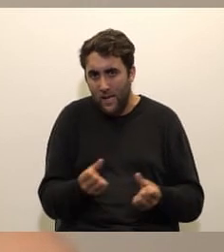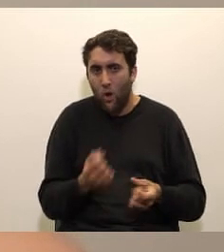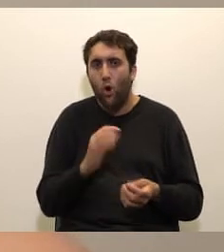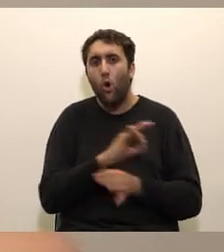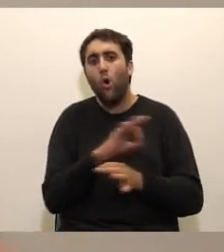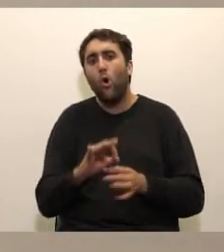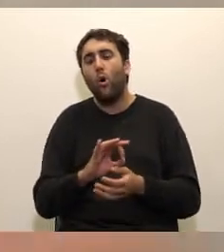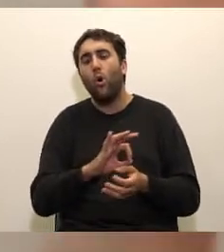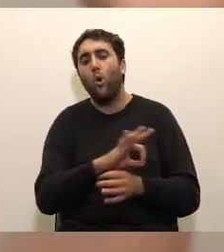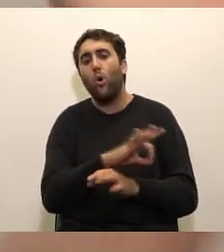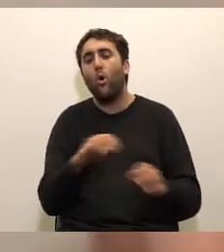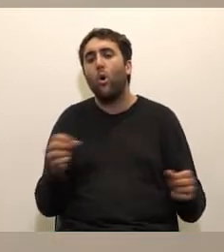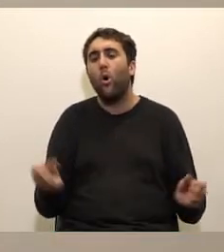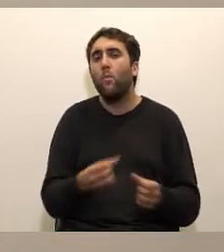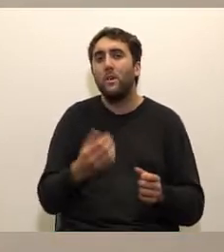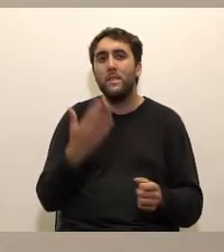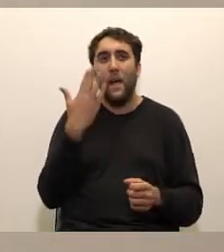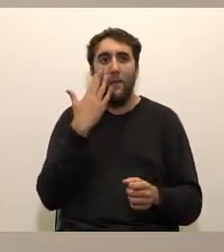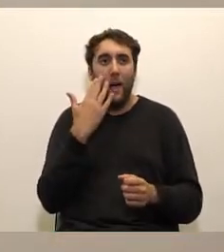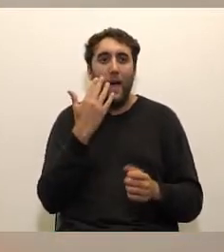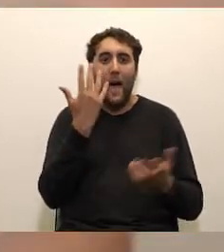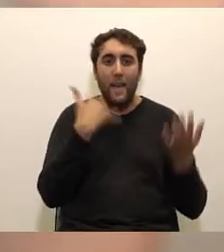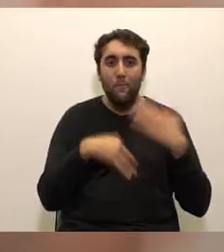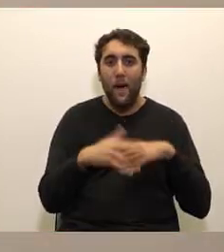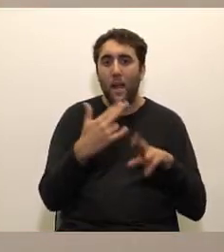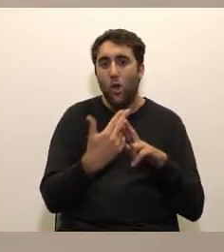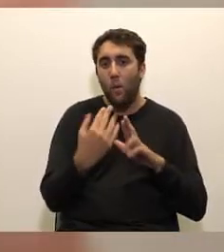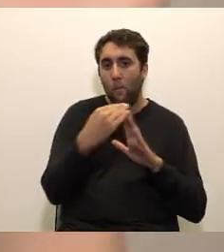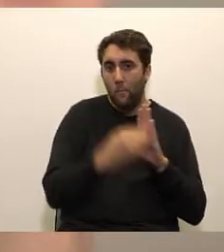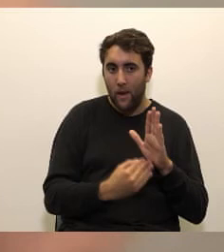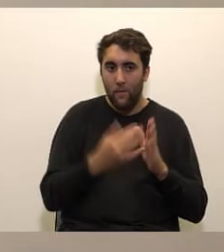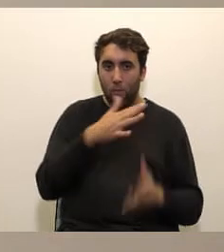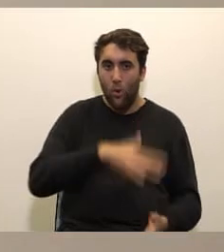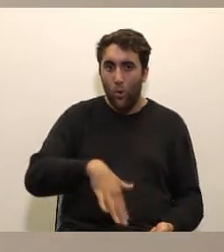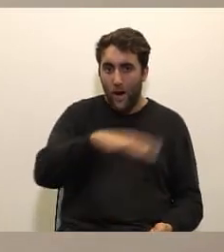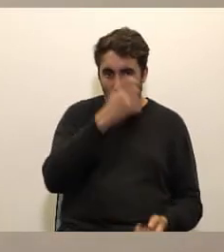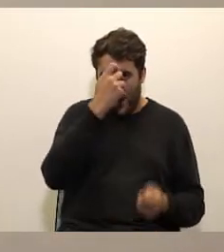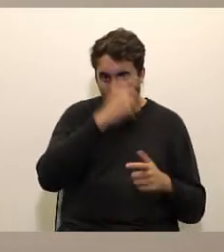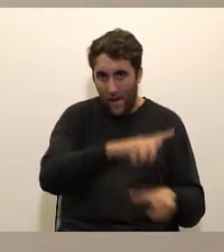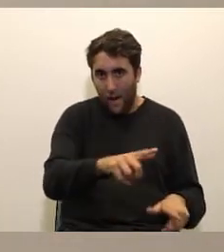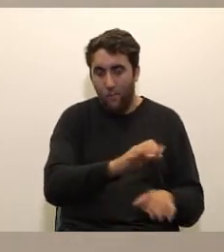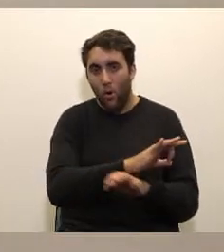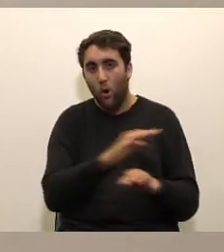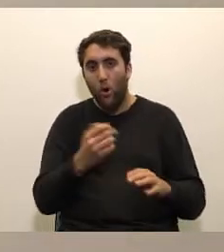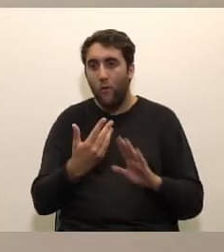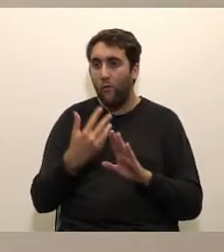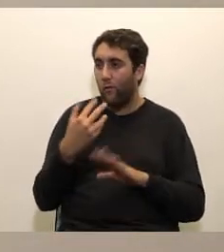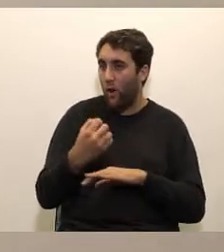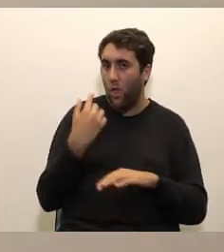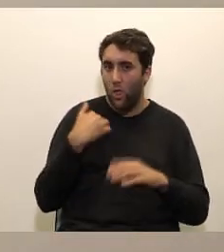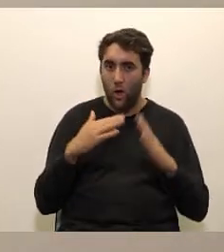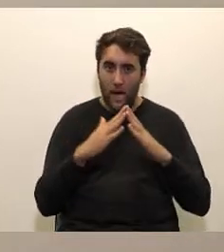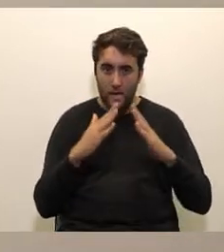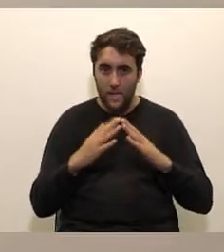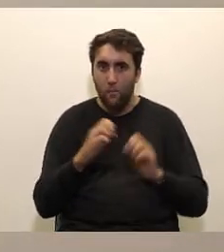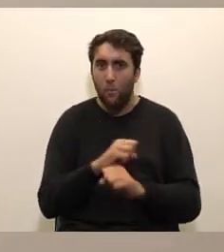manera podemos saber qué especies se registran en nuestro predio, en nuestro campo, en el fondo de nuestra casa, nos puede